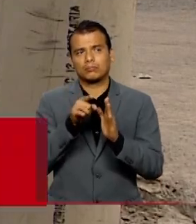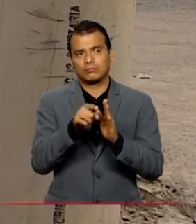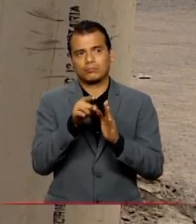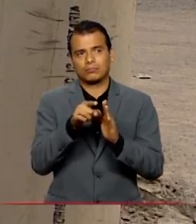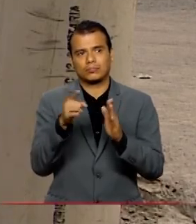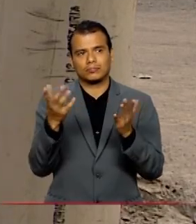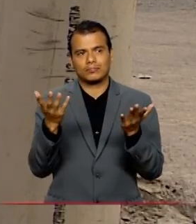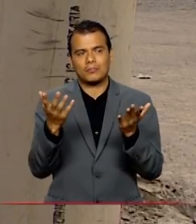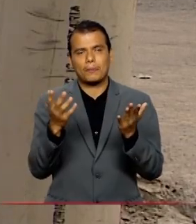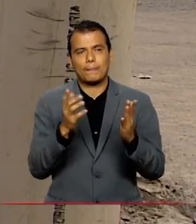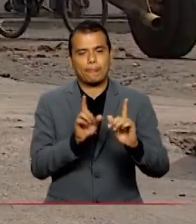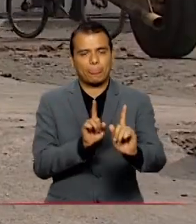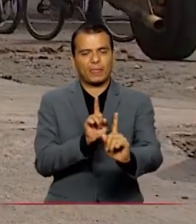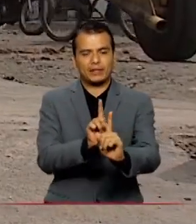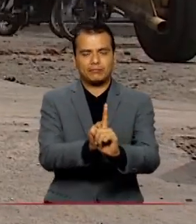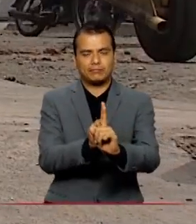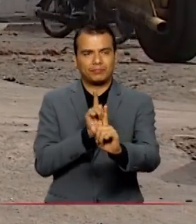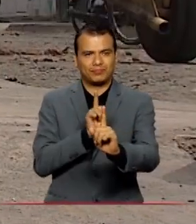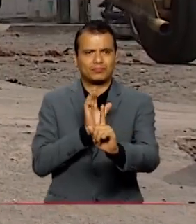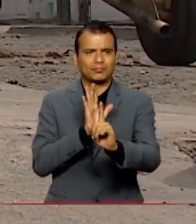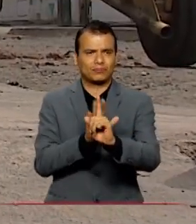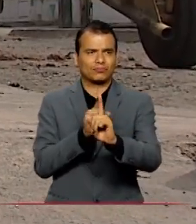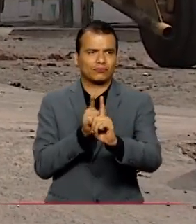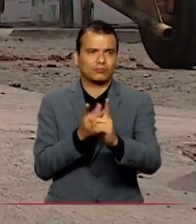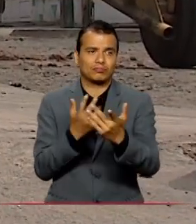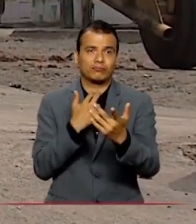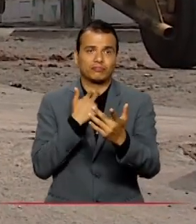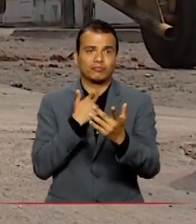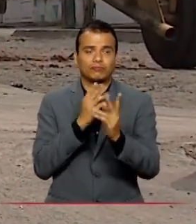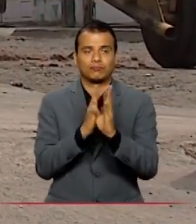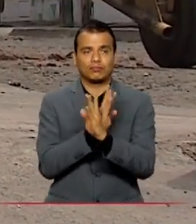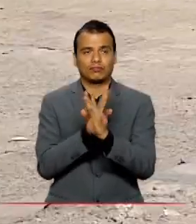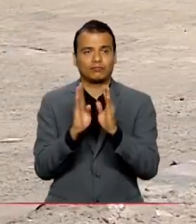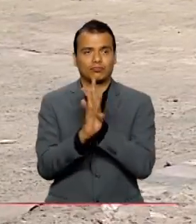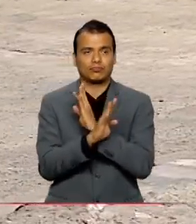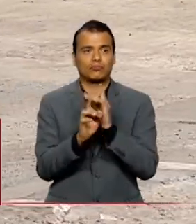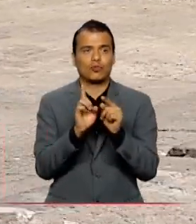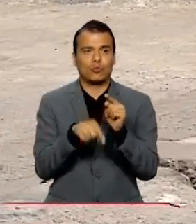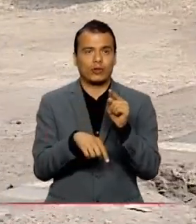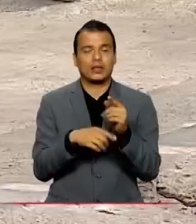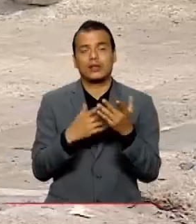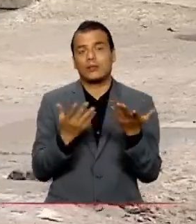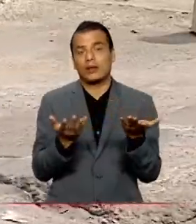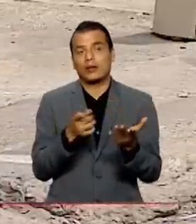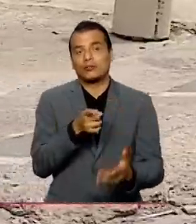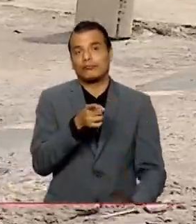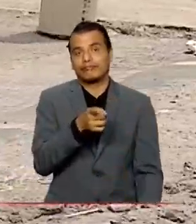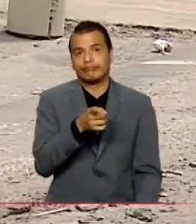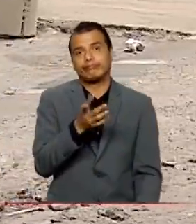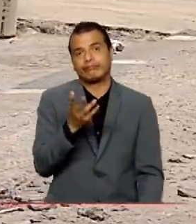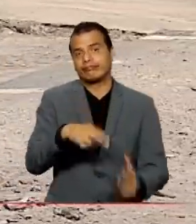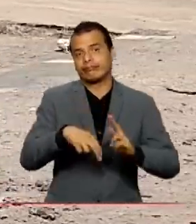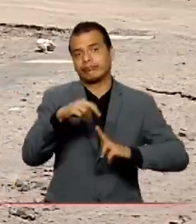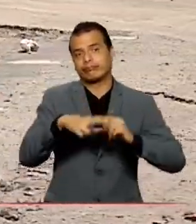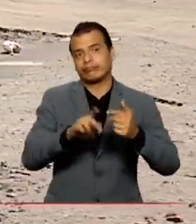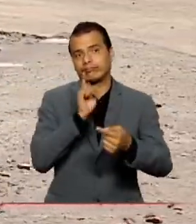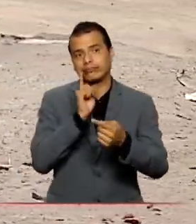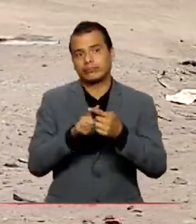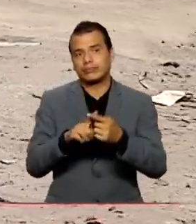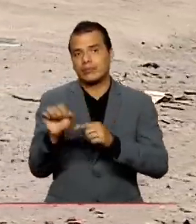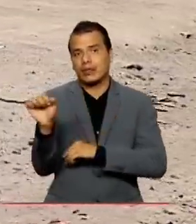se subían por el andén y no había espacio ni para caminar. Pero hoy en día, otros alegan que es un riesgo para quienes por allí